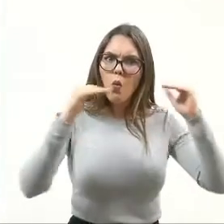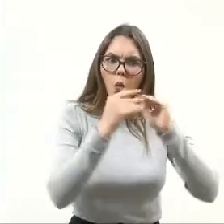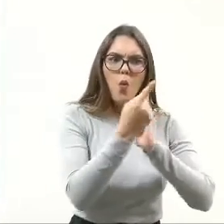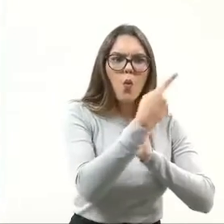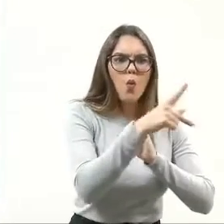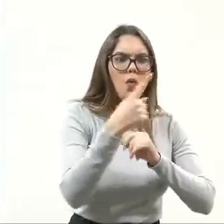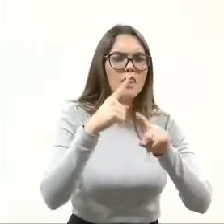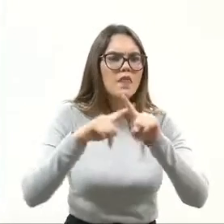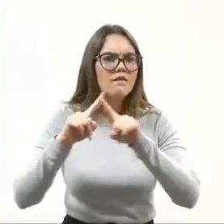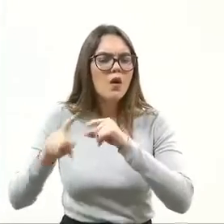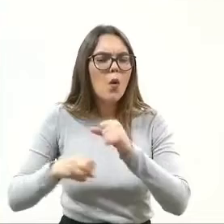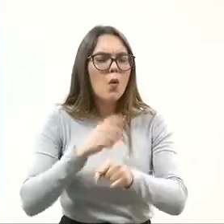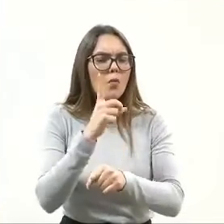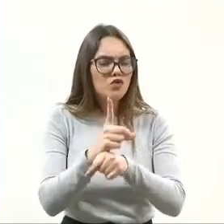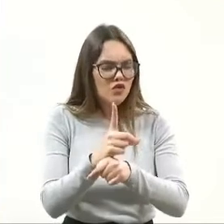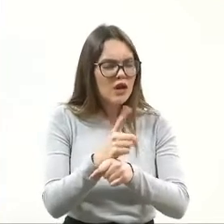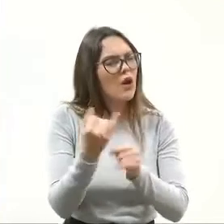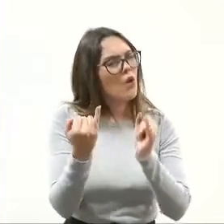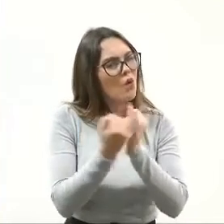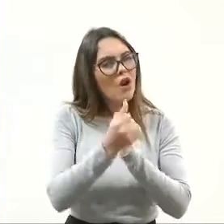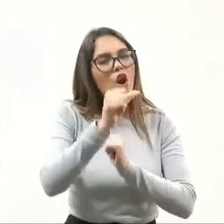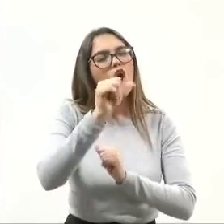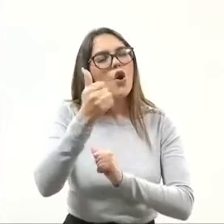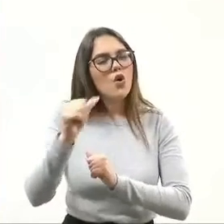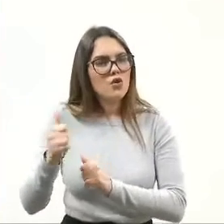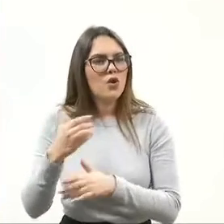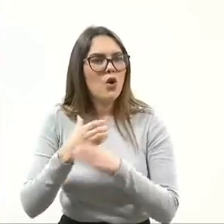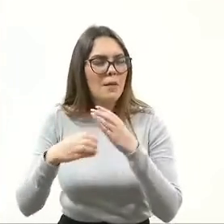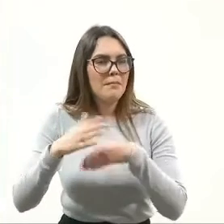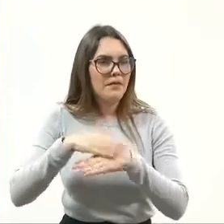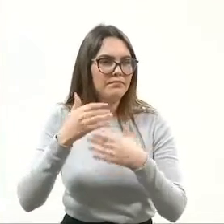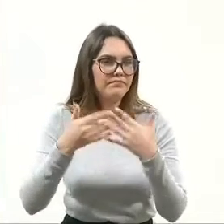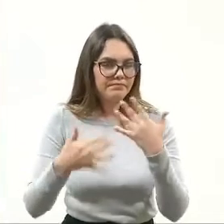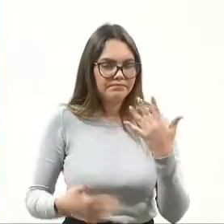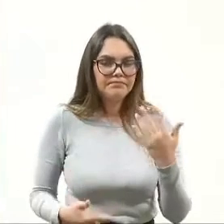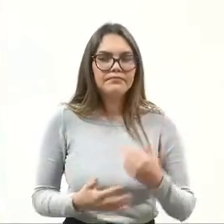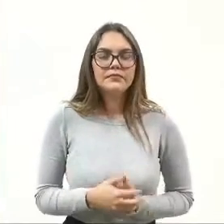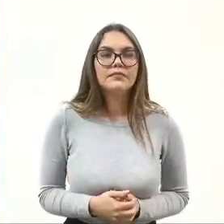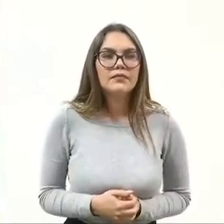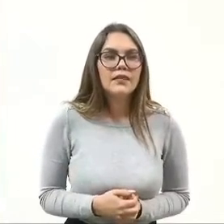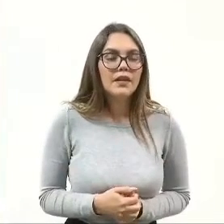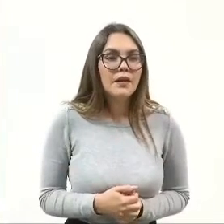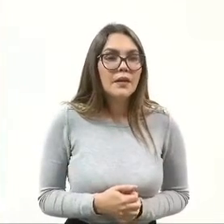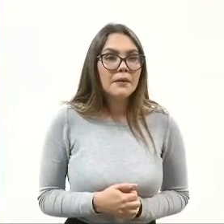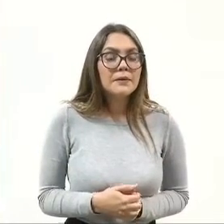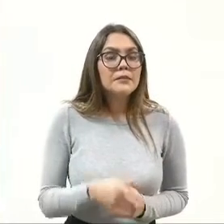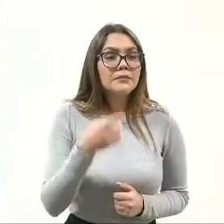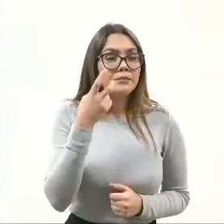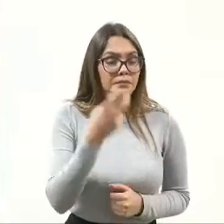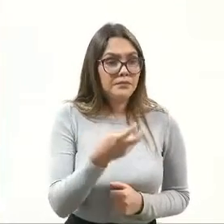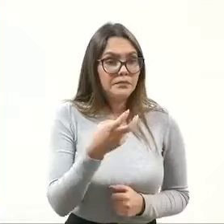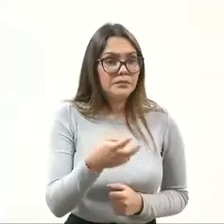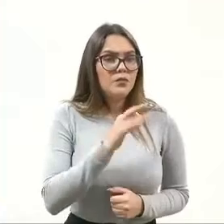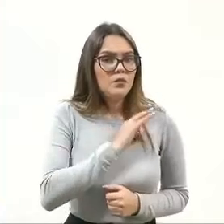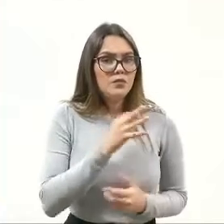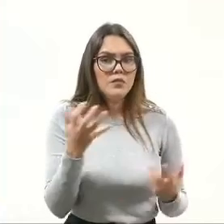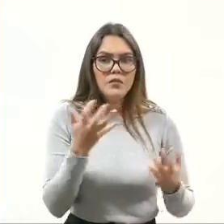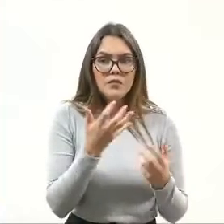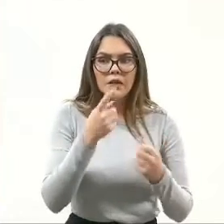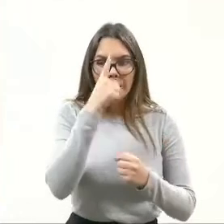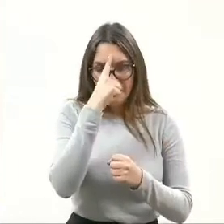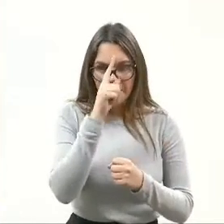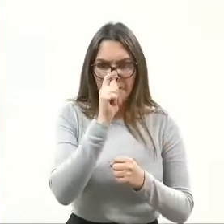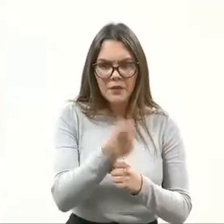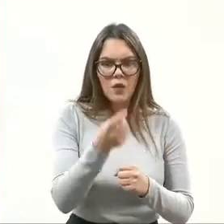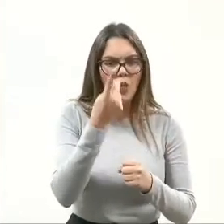otros efectos la capacidad jurídica es un atributo universal inherente a todas